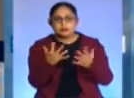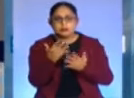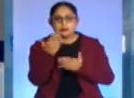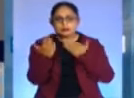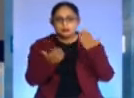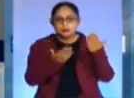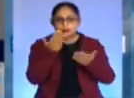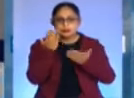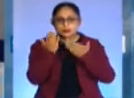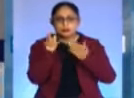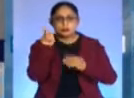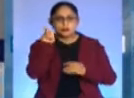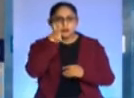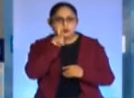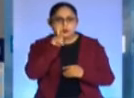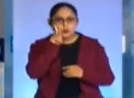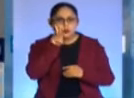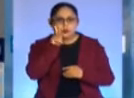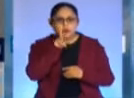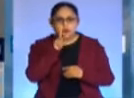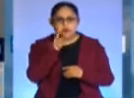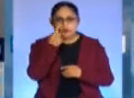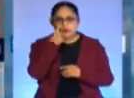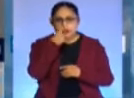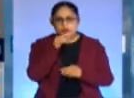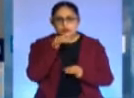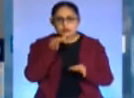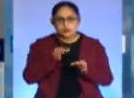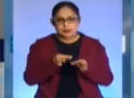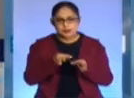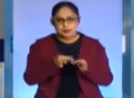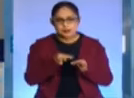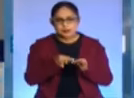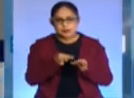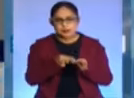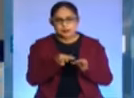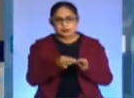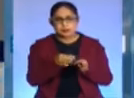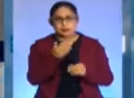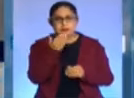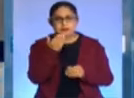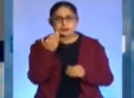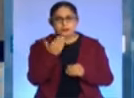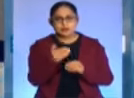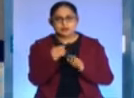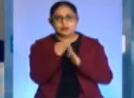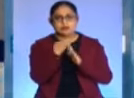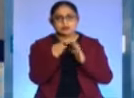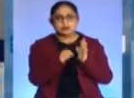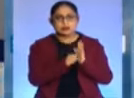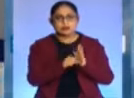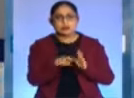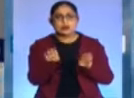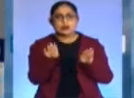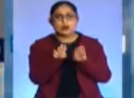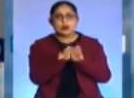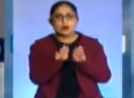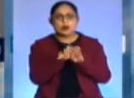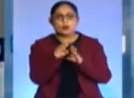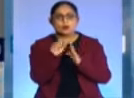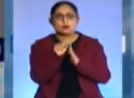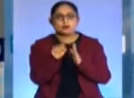y pruebas para ir perfeccionando o ir mejorando los diferentes sistemas. Cómo estos